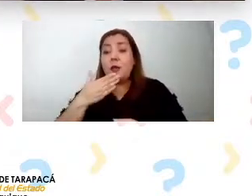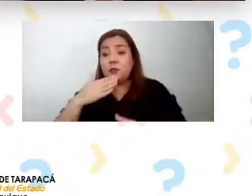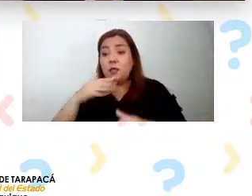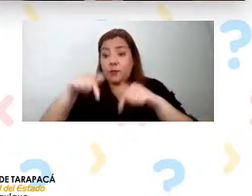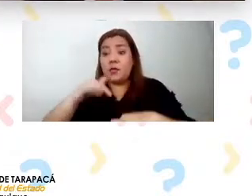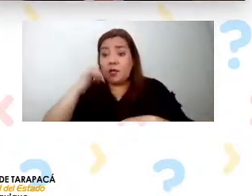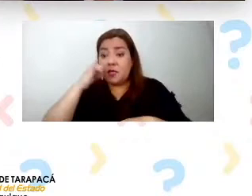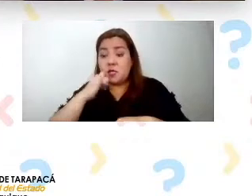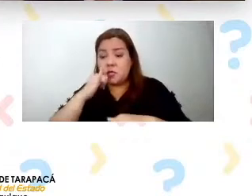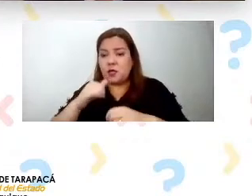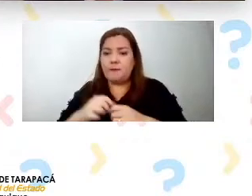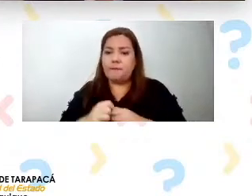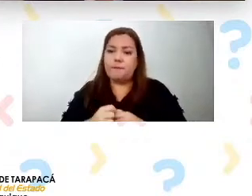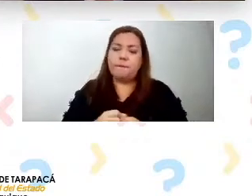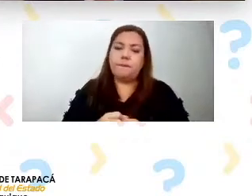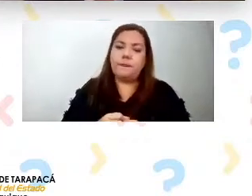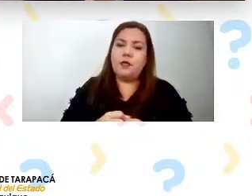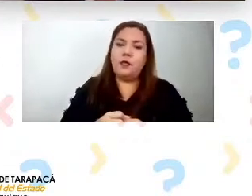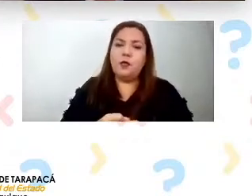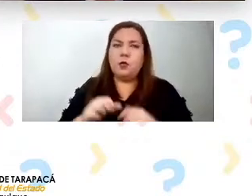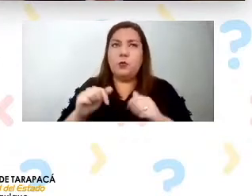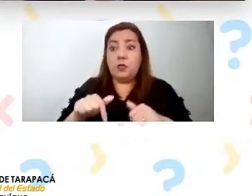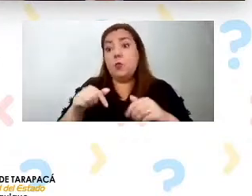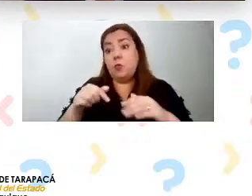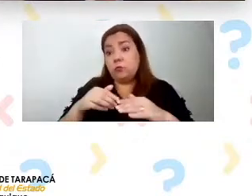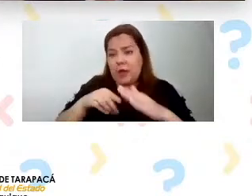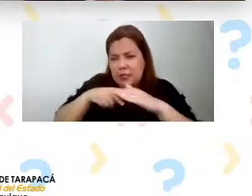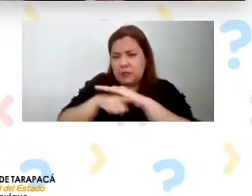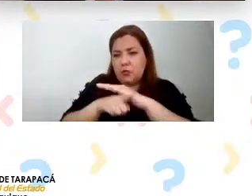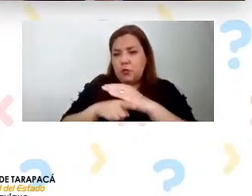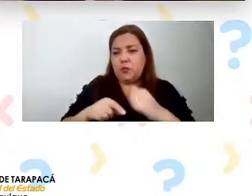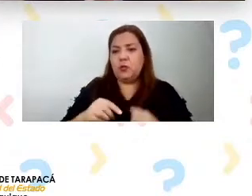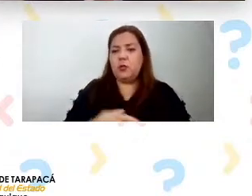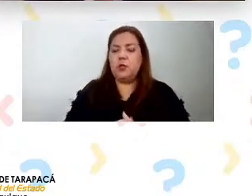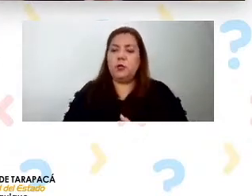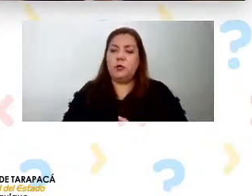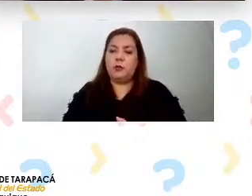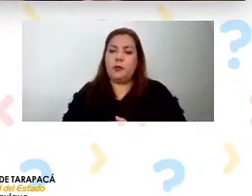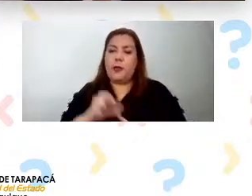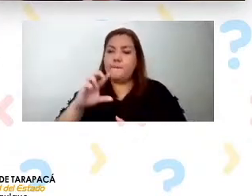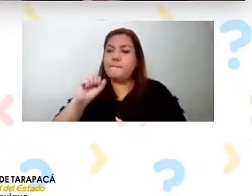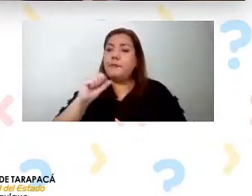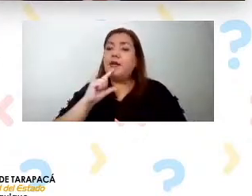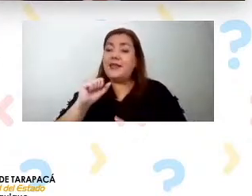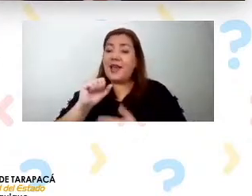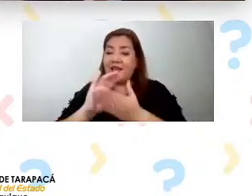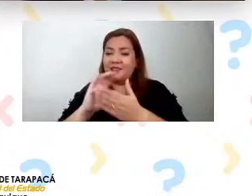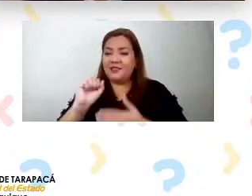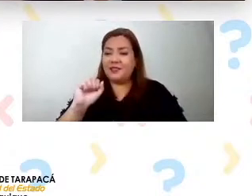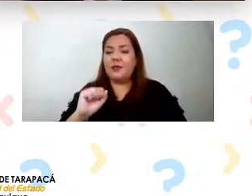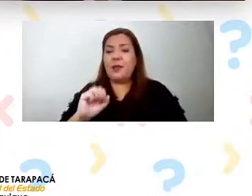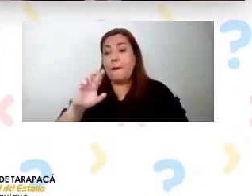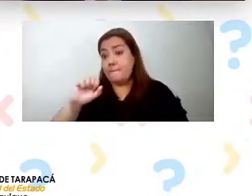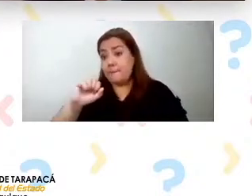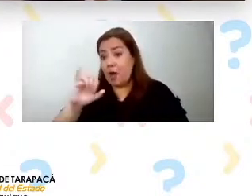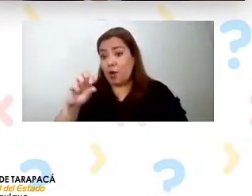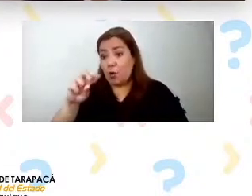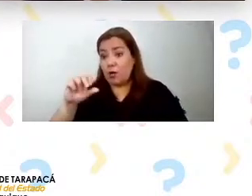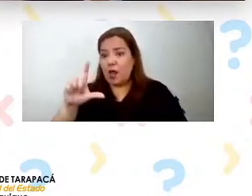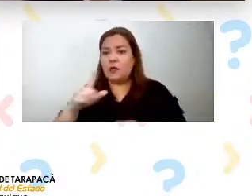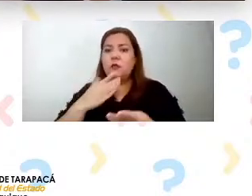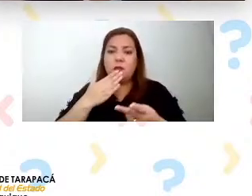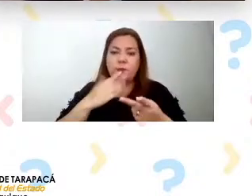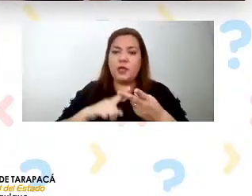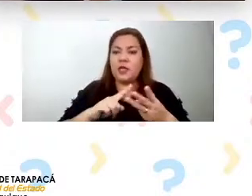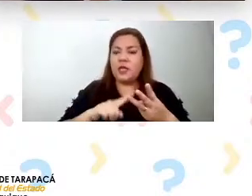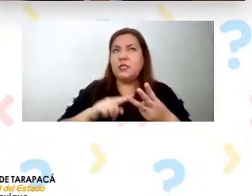de Iquique, cuando estamos al interior, en Pajonal, en Patache también, y también en Chipana. Muestras